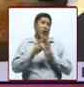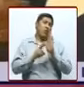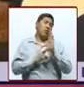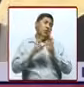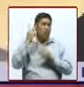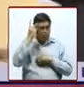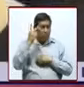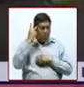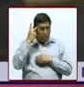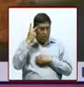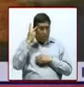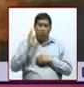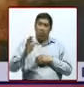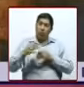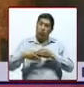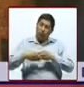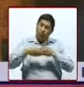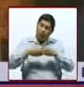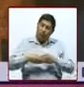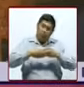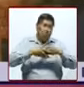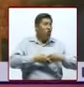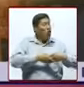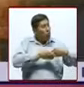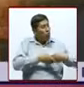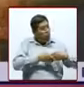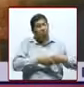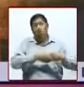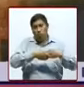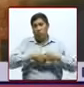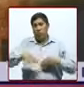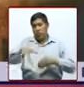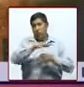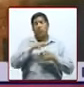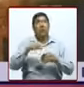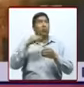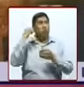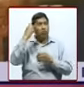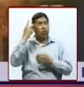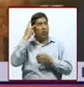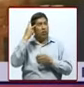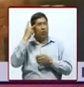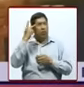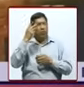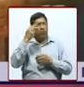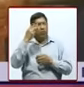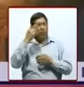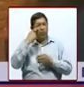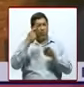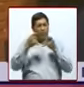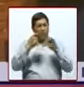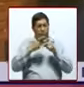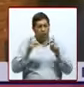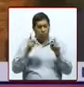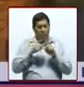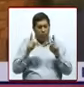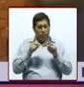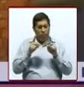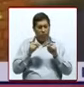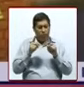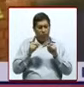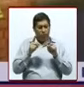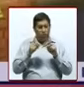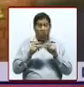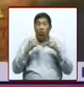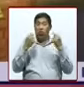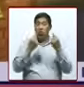política, por lo menos de las alianzas, las dos alianzas que componen la Asamblea Política, la Asamblea Legislativa. Sin embargo, el